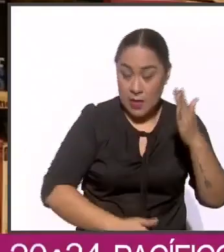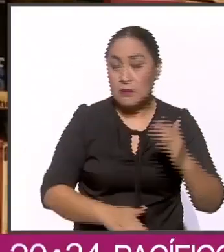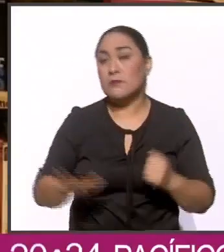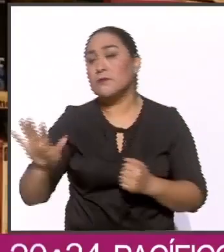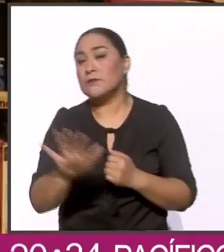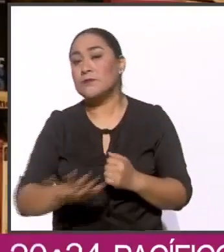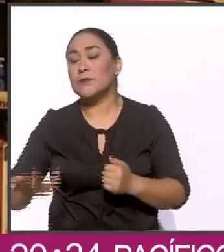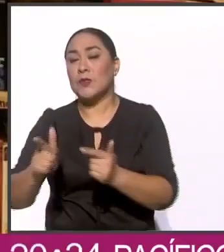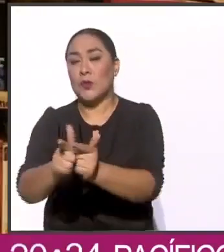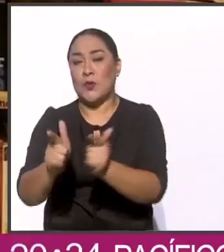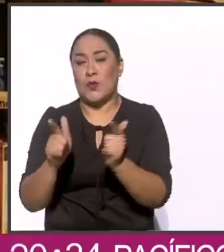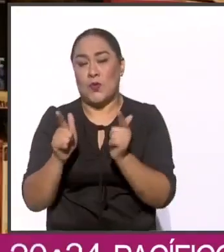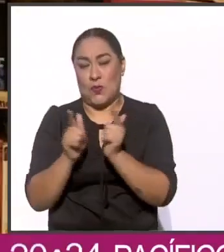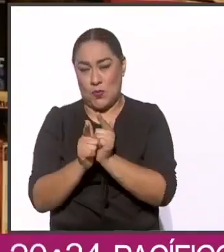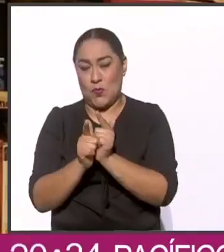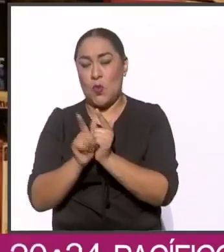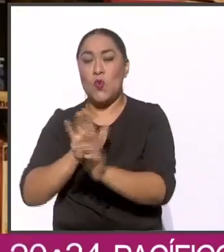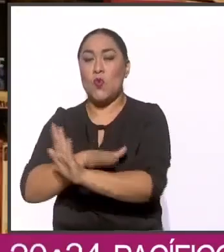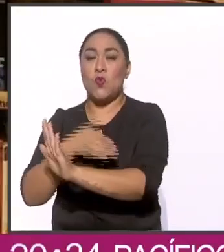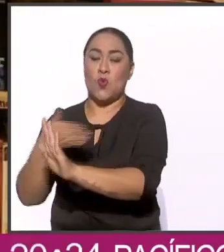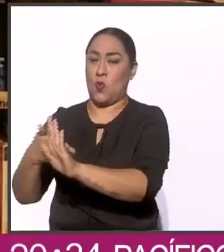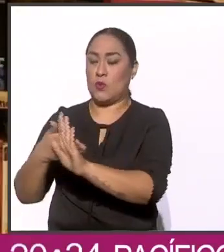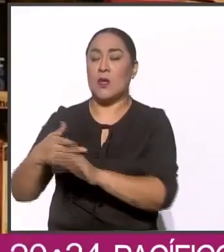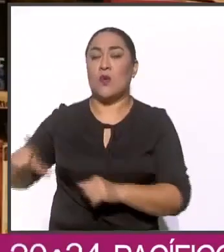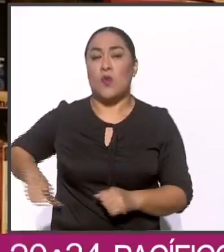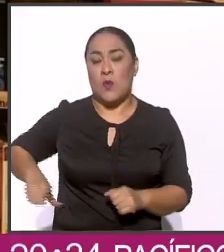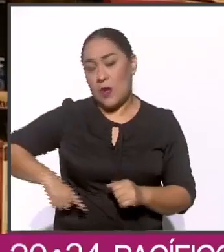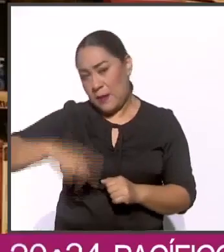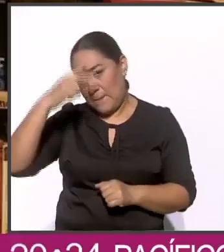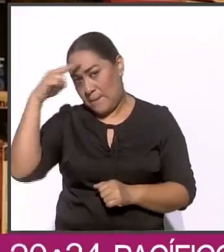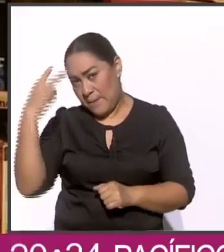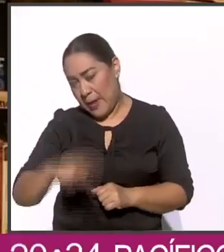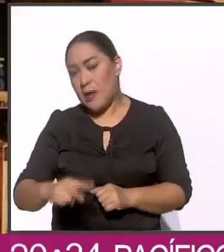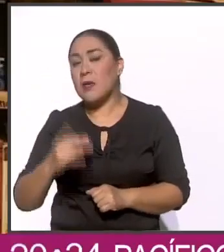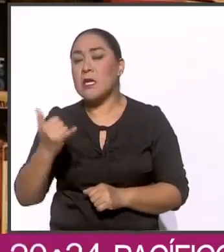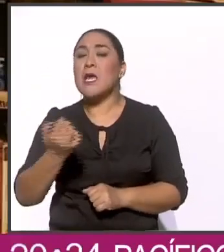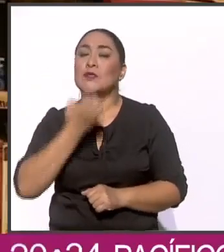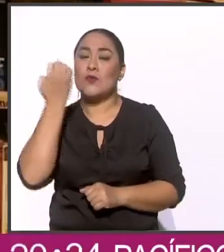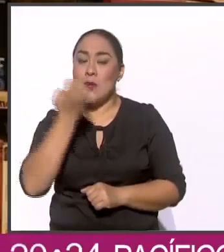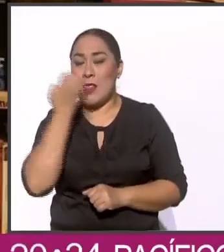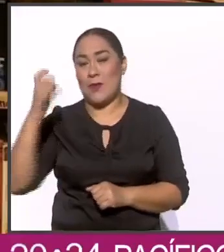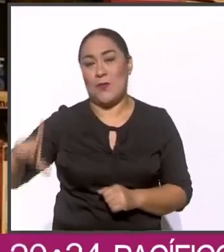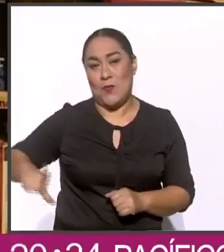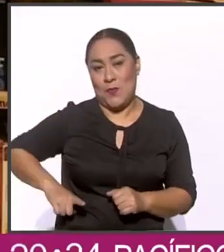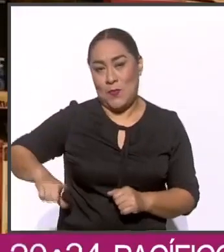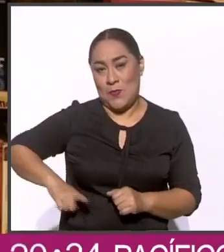y los grupos conservadores contra el Estado mexicano y la escuela pública.